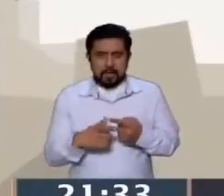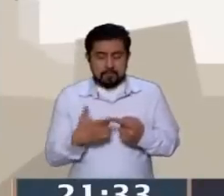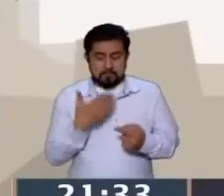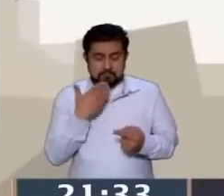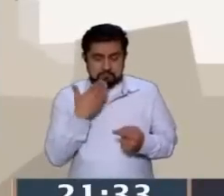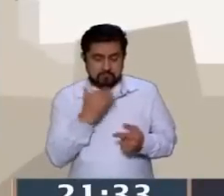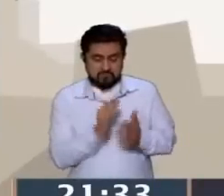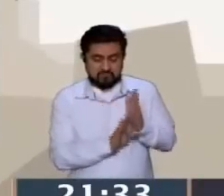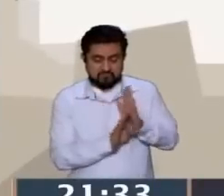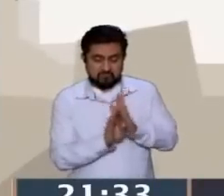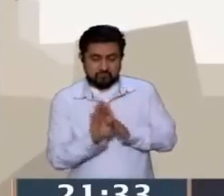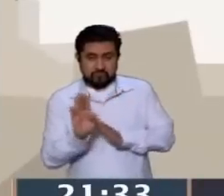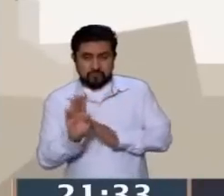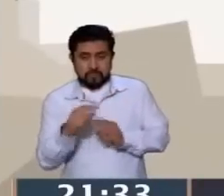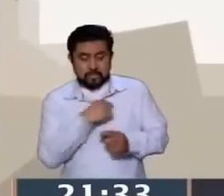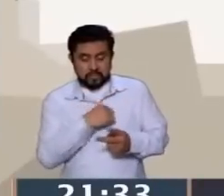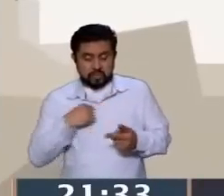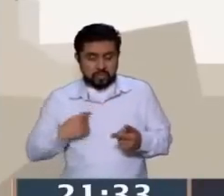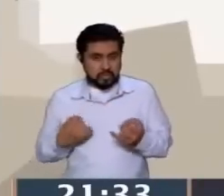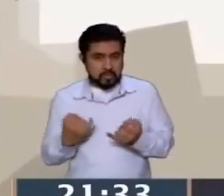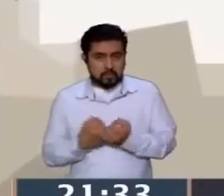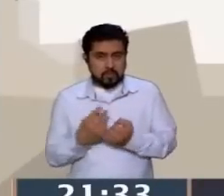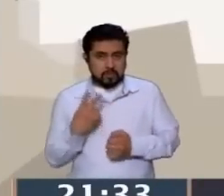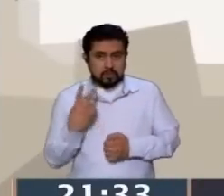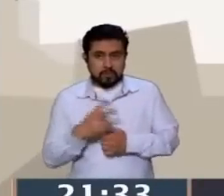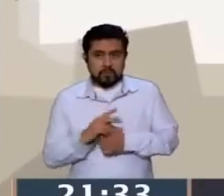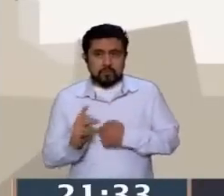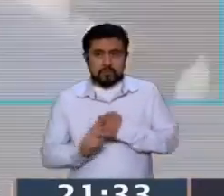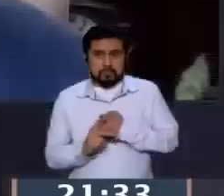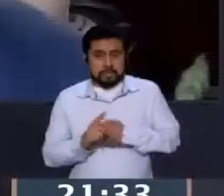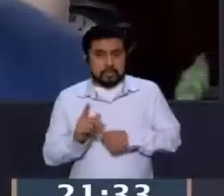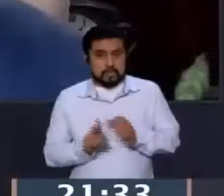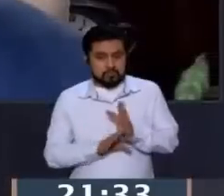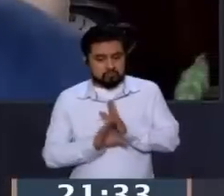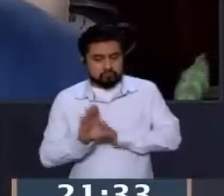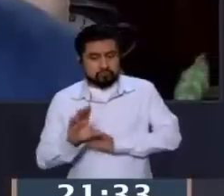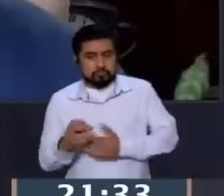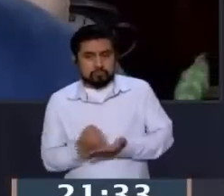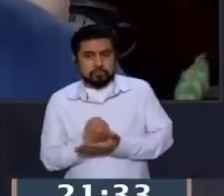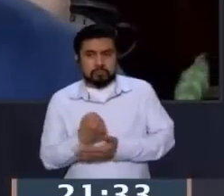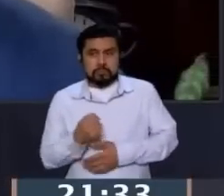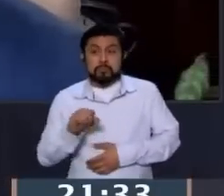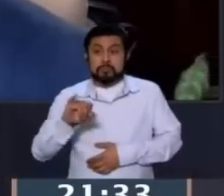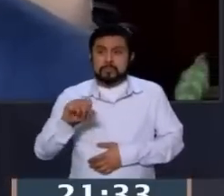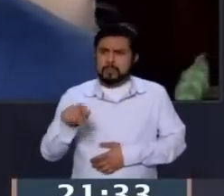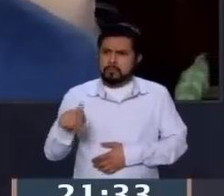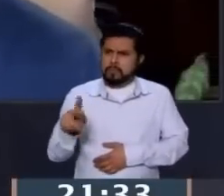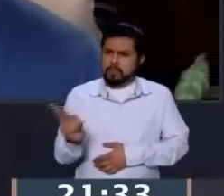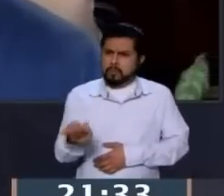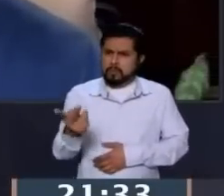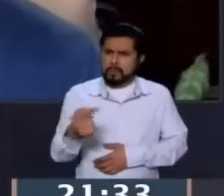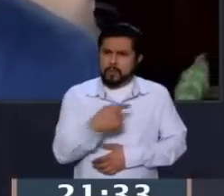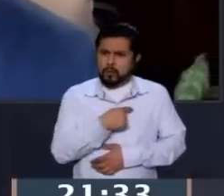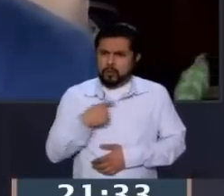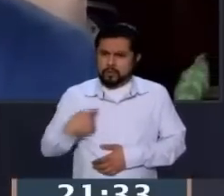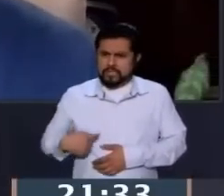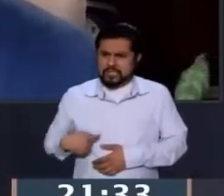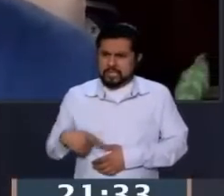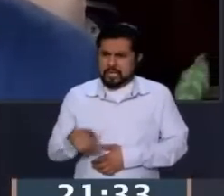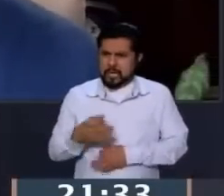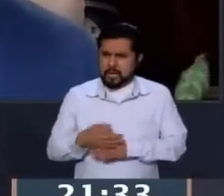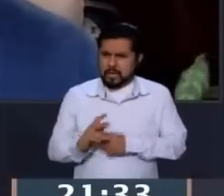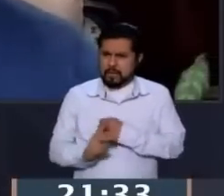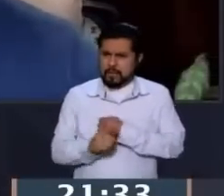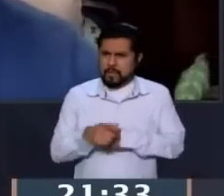con aspiraciones hegemonía en el caso de China y en caso de China que viene lo comenta profesor Bueno pues qué tan increíbles son estos doce puntos que